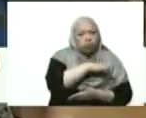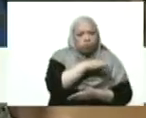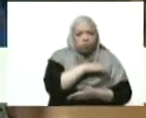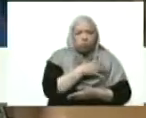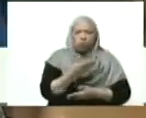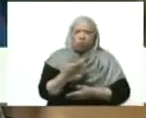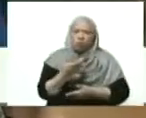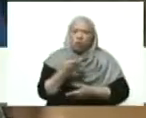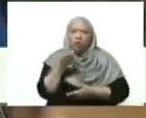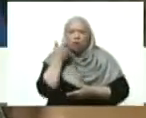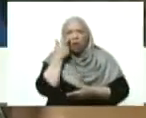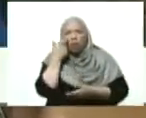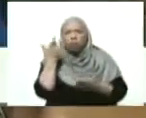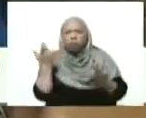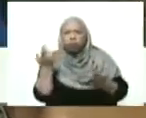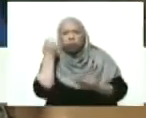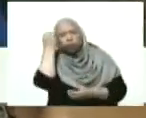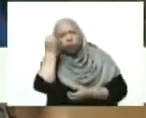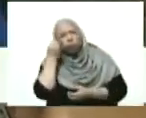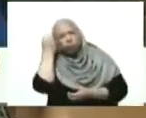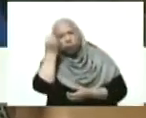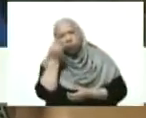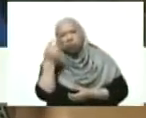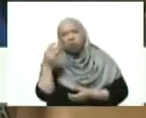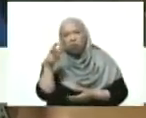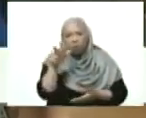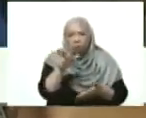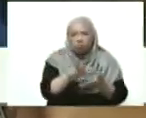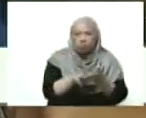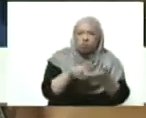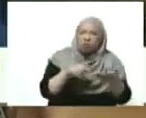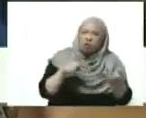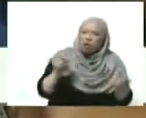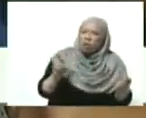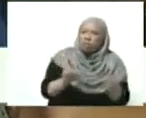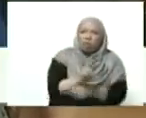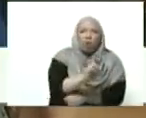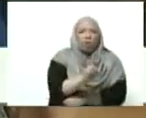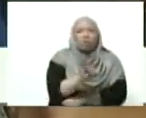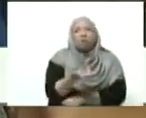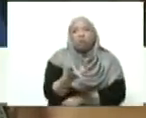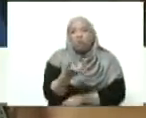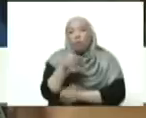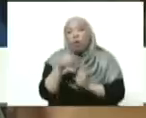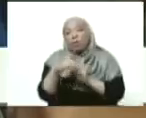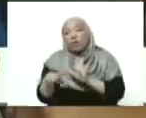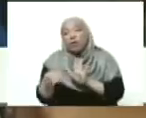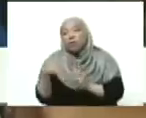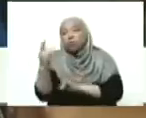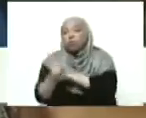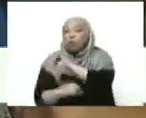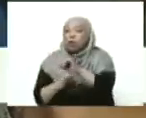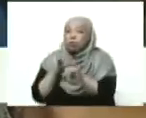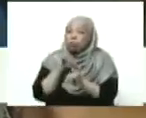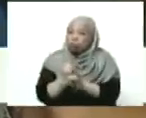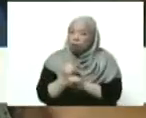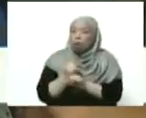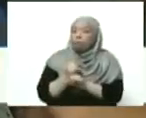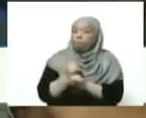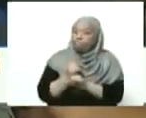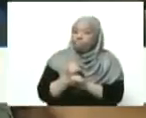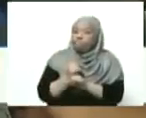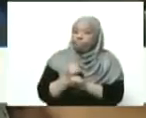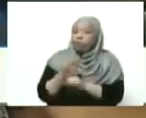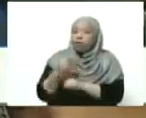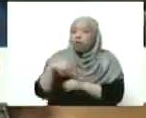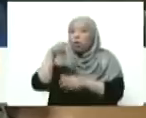por lo que se vislumbra y está más que probado que lo que hay es una violación tanto al derecho internacional tipificado en el